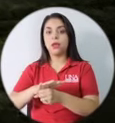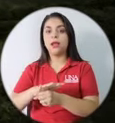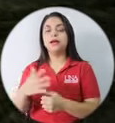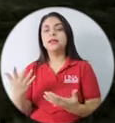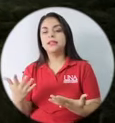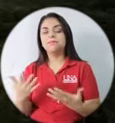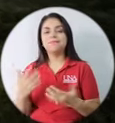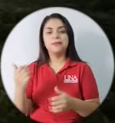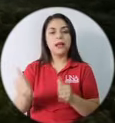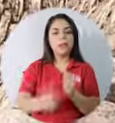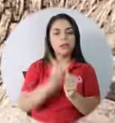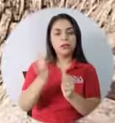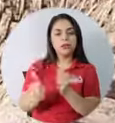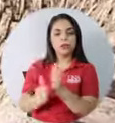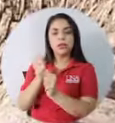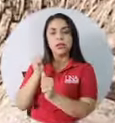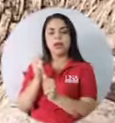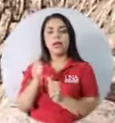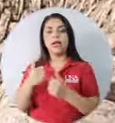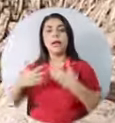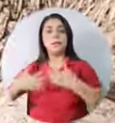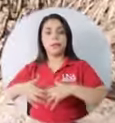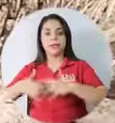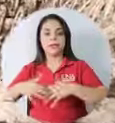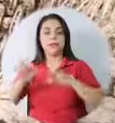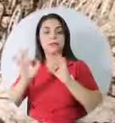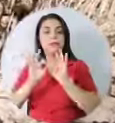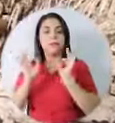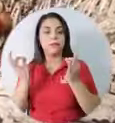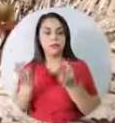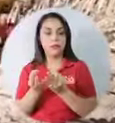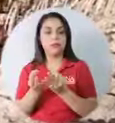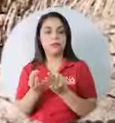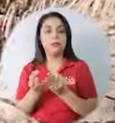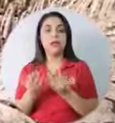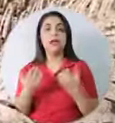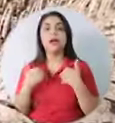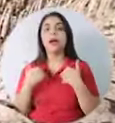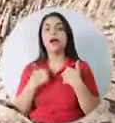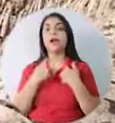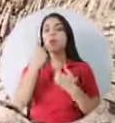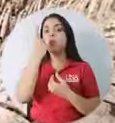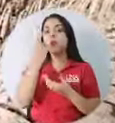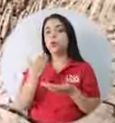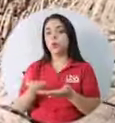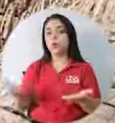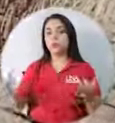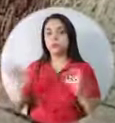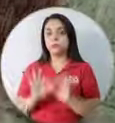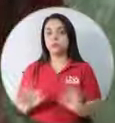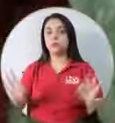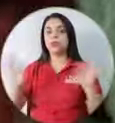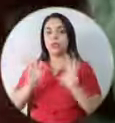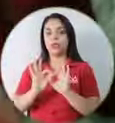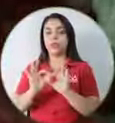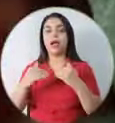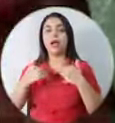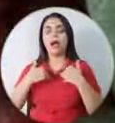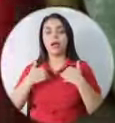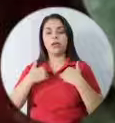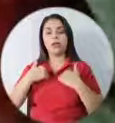algunas no, pero una gran mayoría son empresas familiares, que tienen un elemento importante, ¿verdad? Es una